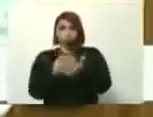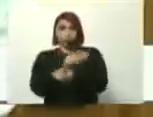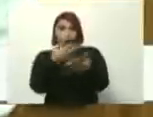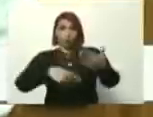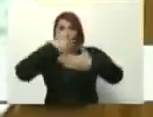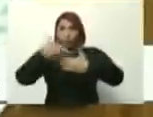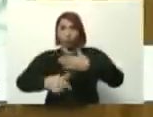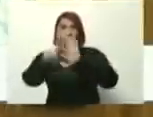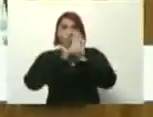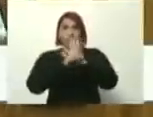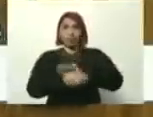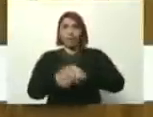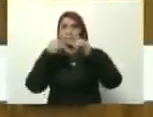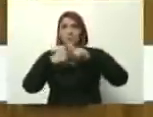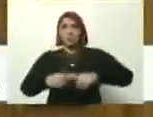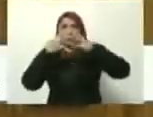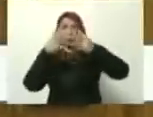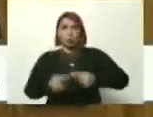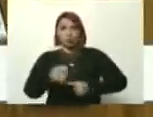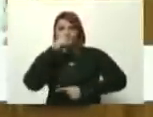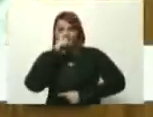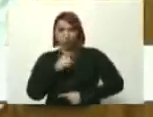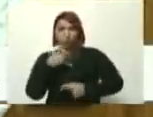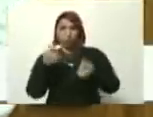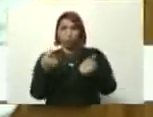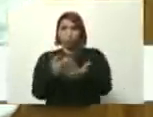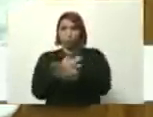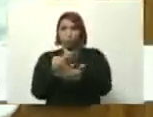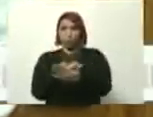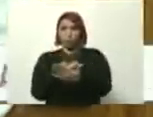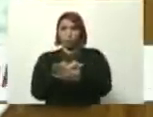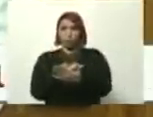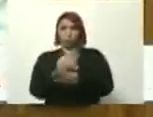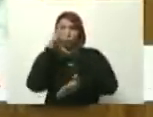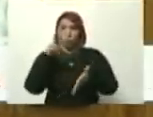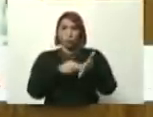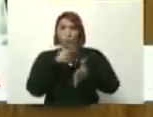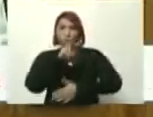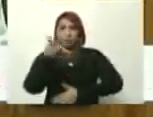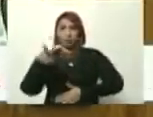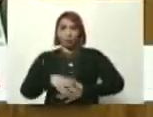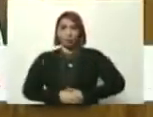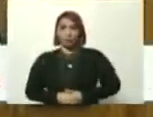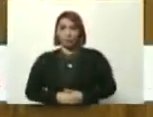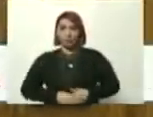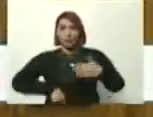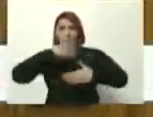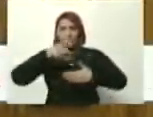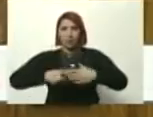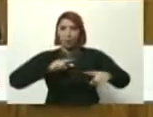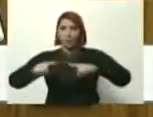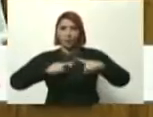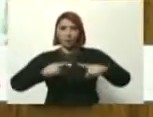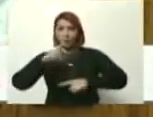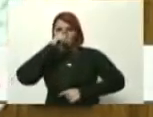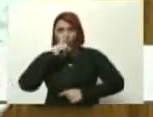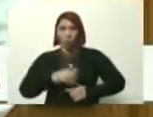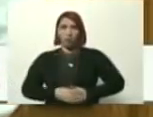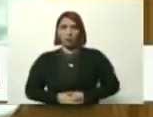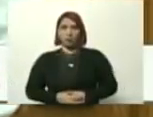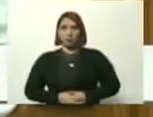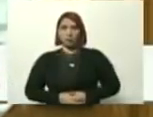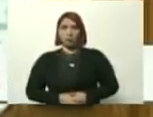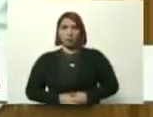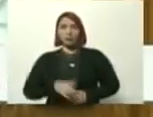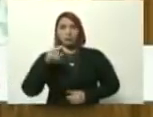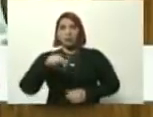de ley de presupuesto para el ejercicio económico financiero 2022, el plan operativo anual, hemos traído